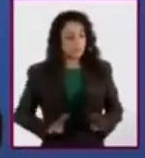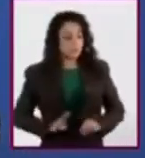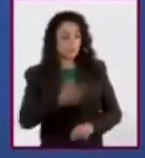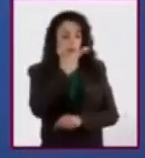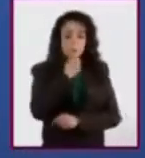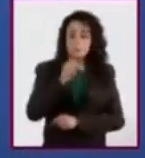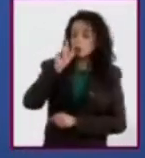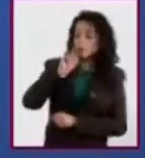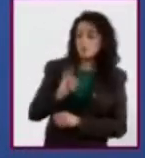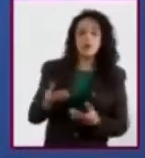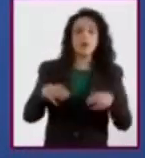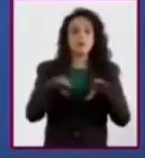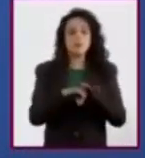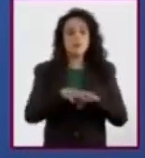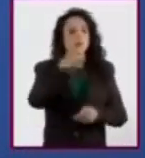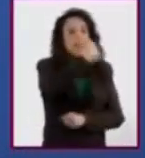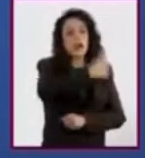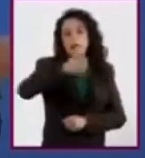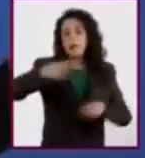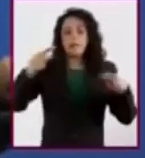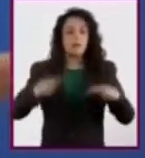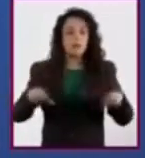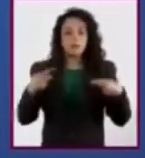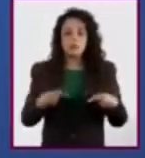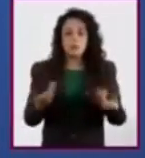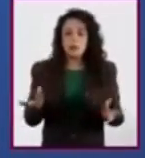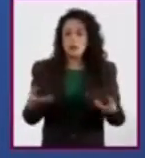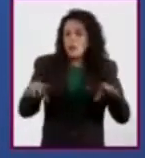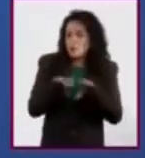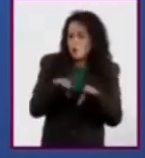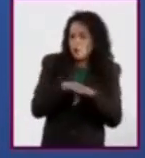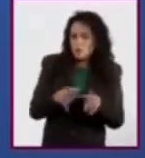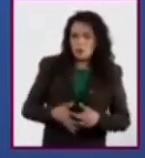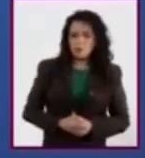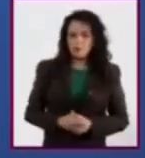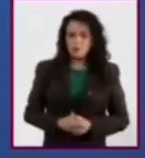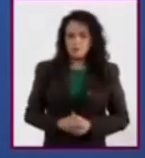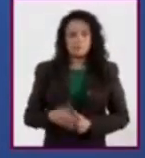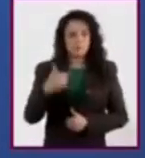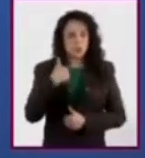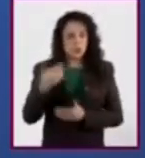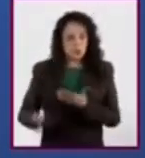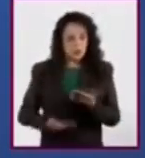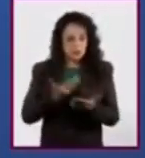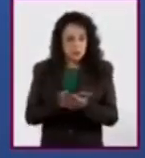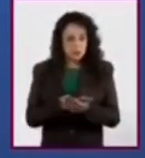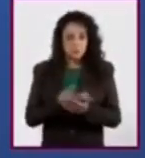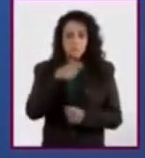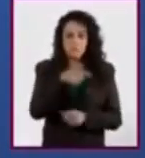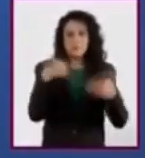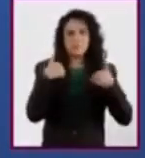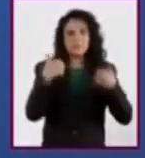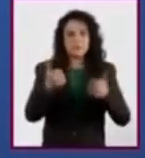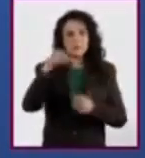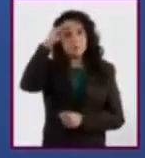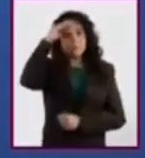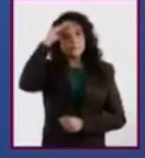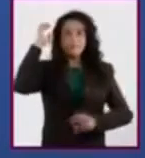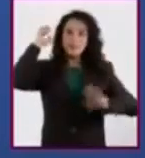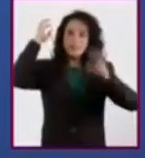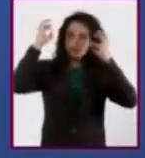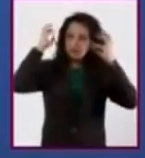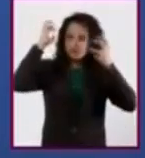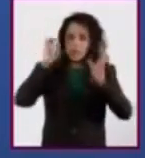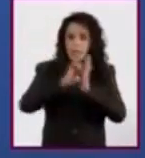puede hacerse desde cada persona. ¿Pero cómo? Yo les propondría que analizaran, por ejemplo, si lo que dicen